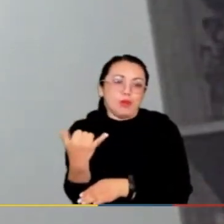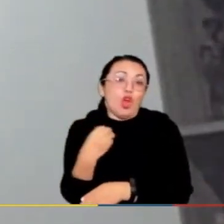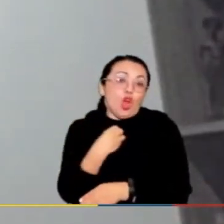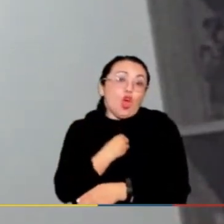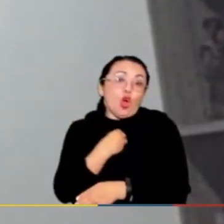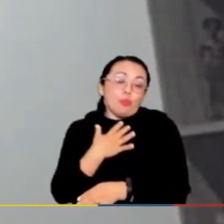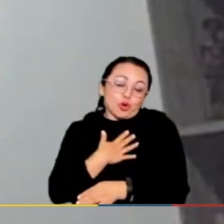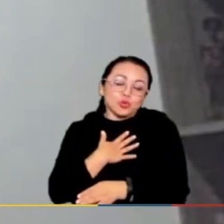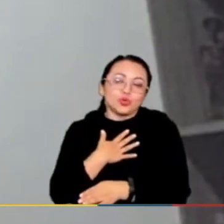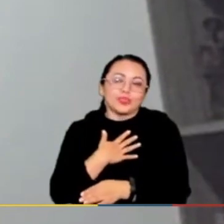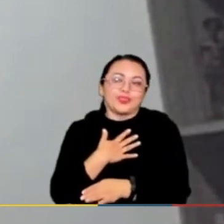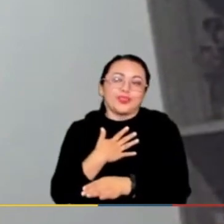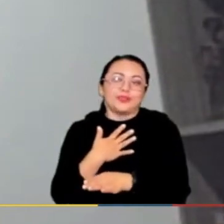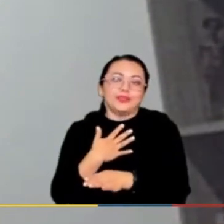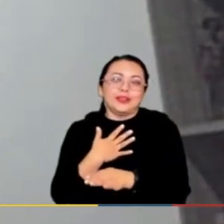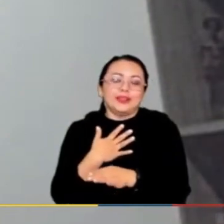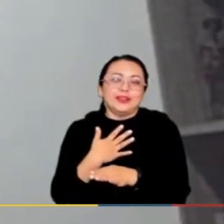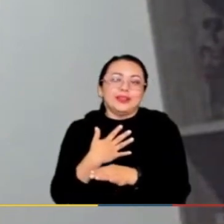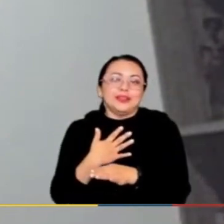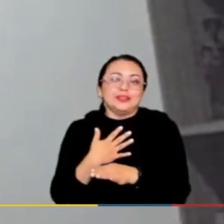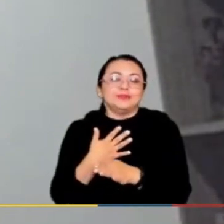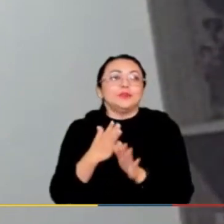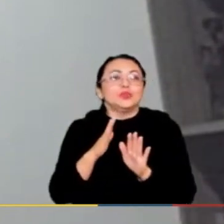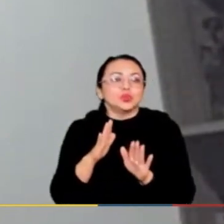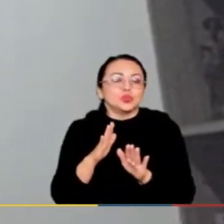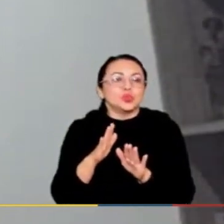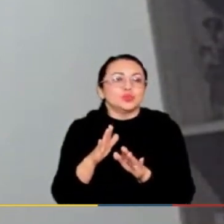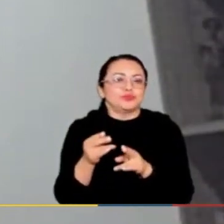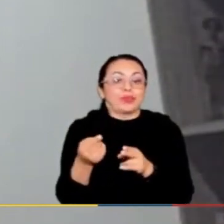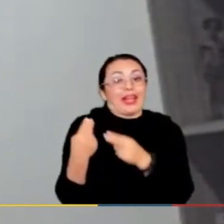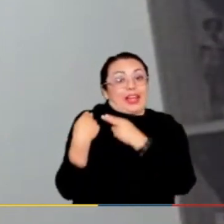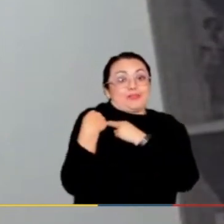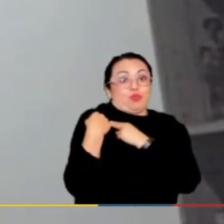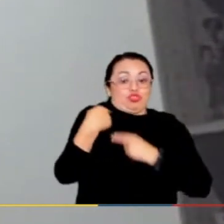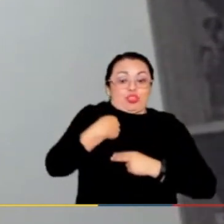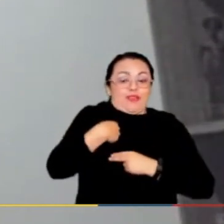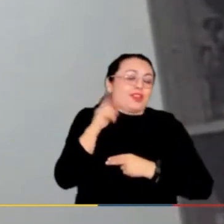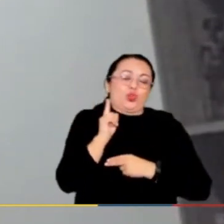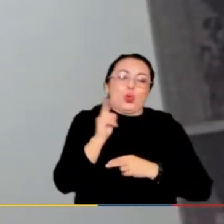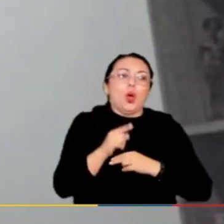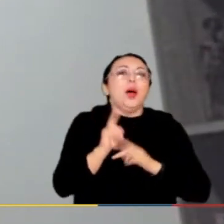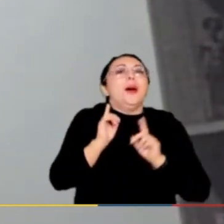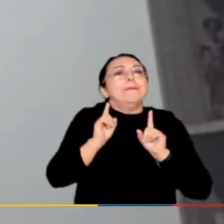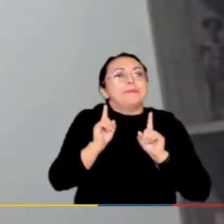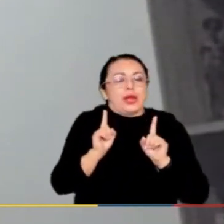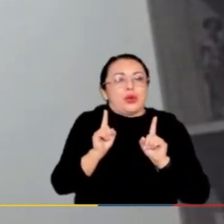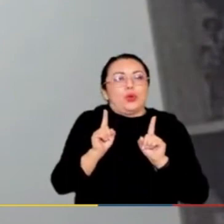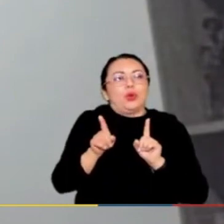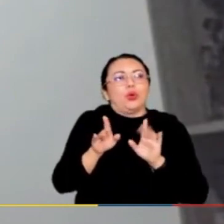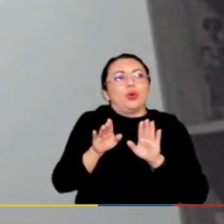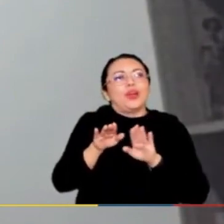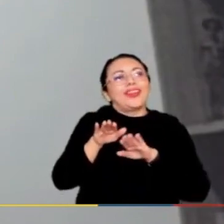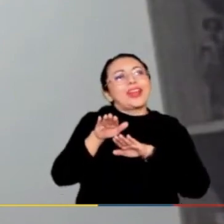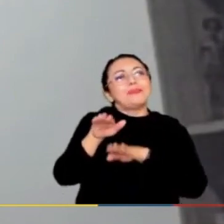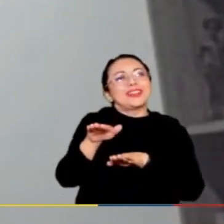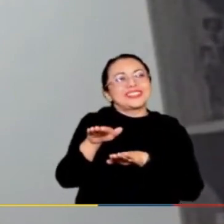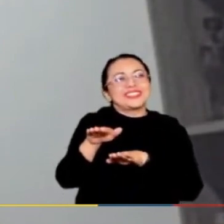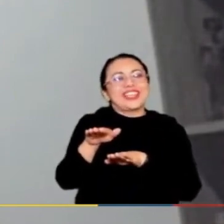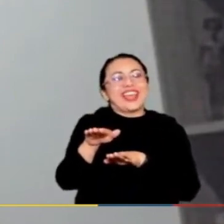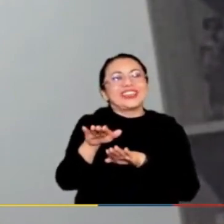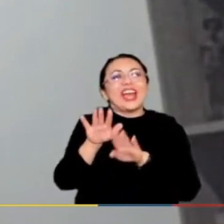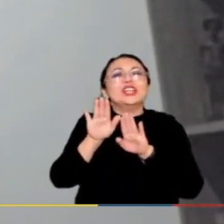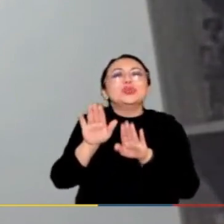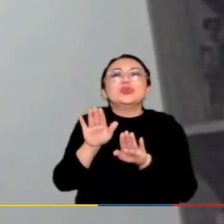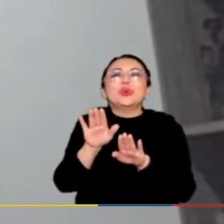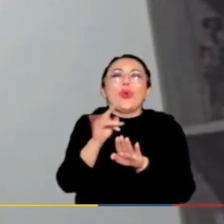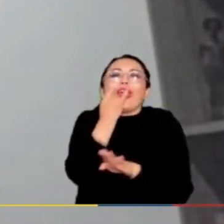oportunidad, no tuve la ponencia a mi cargo. Sin embargo, represento los intereses,